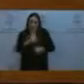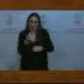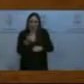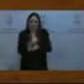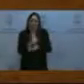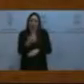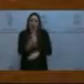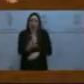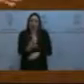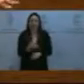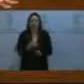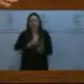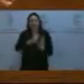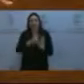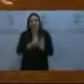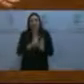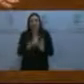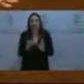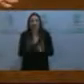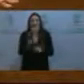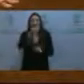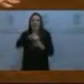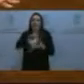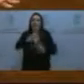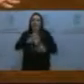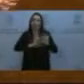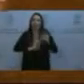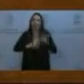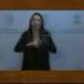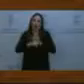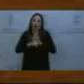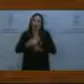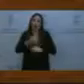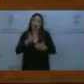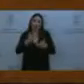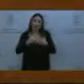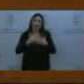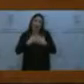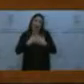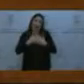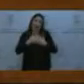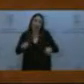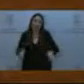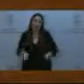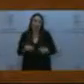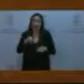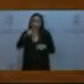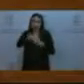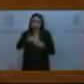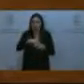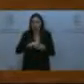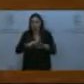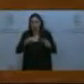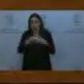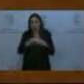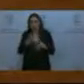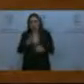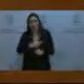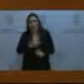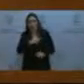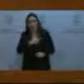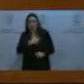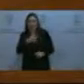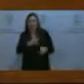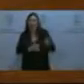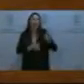la representación en los órganos de gestión de parques naturales, en la Junta Rectora y en la Comisión, porque en unos les